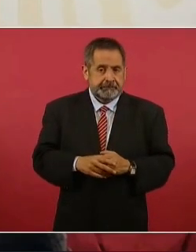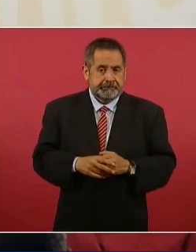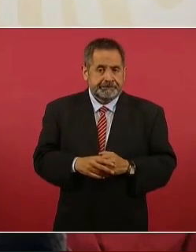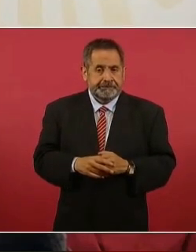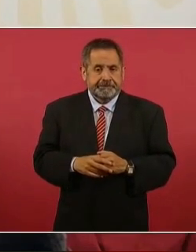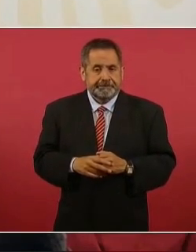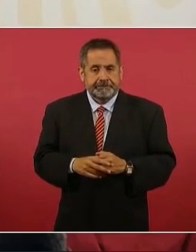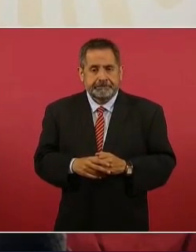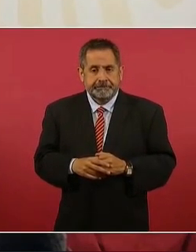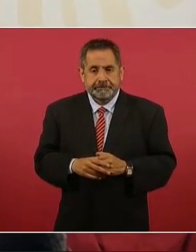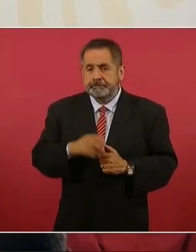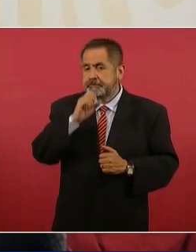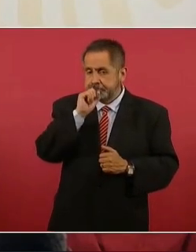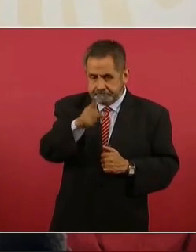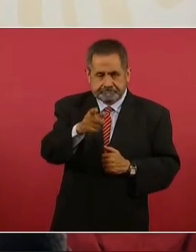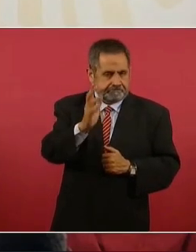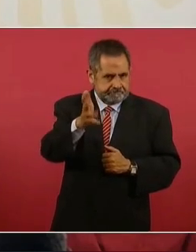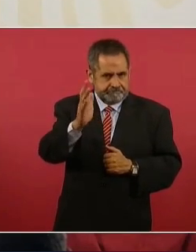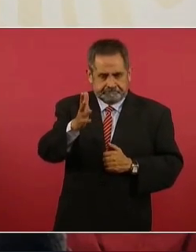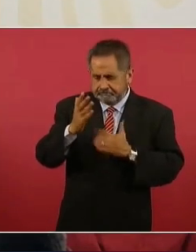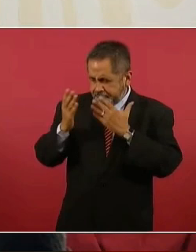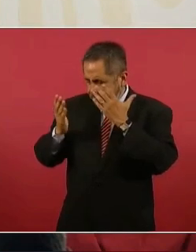están los estudios